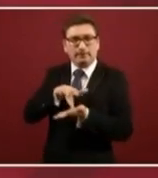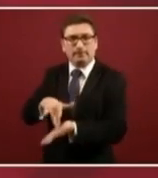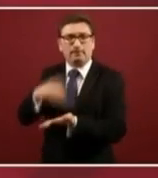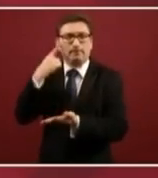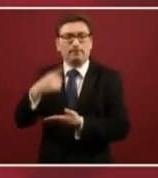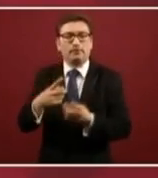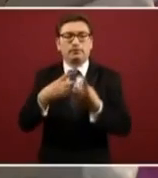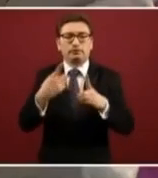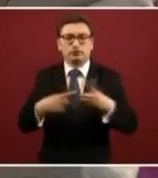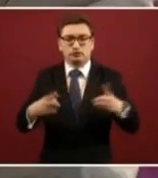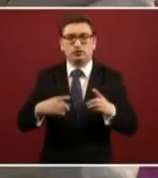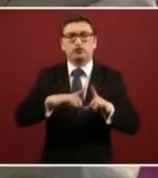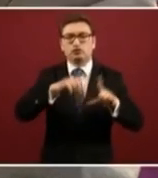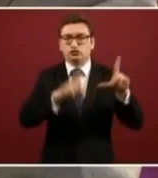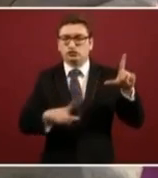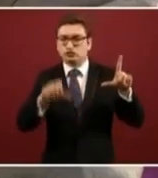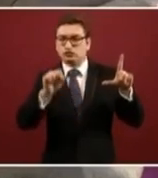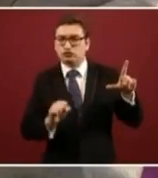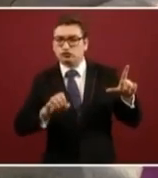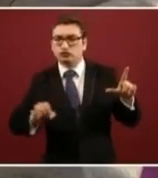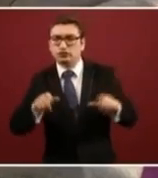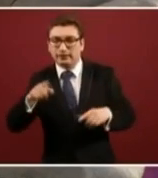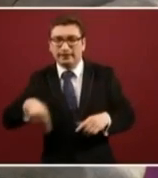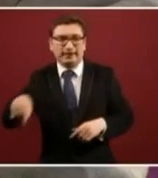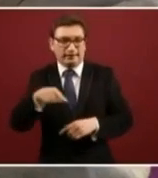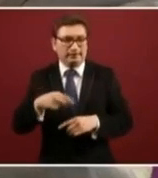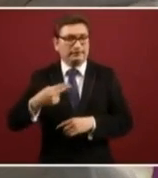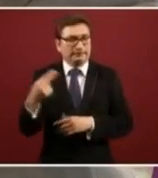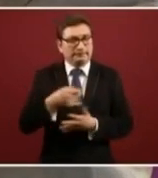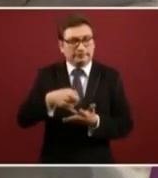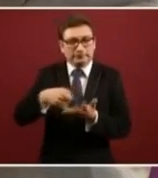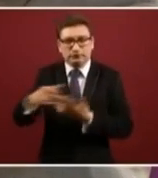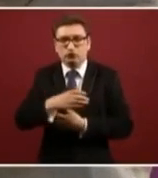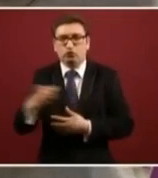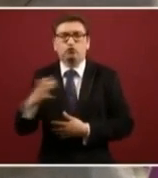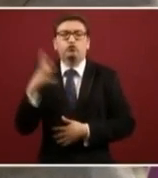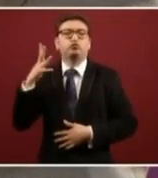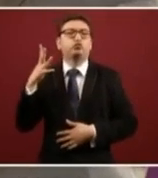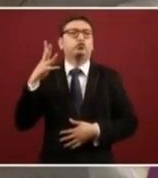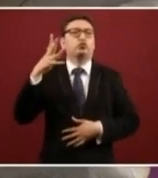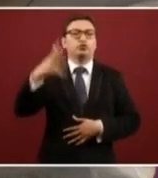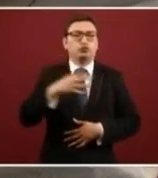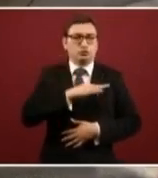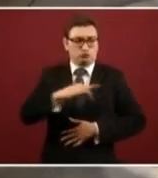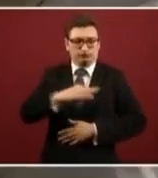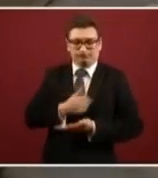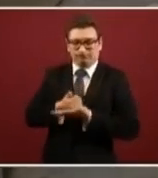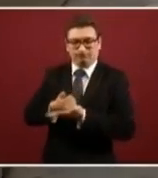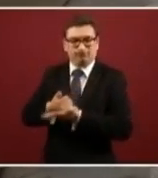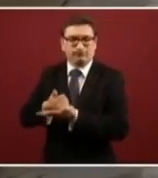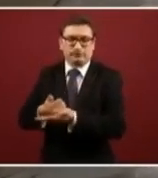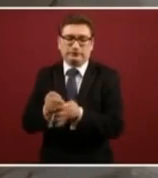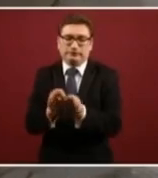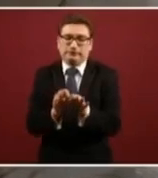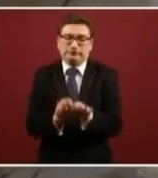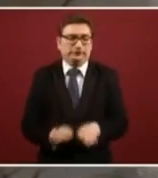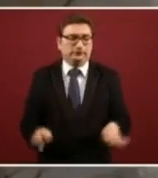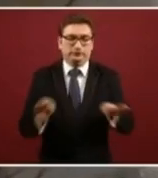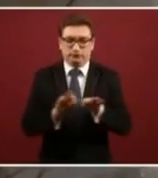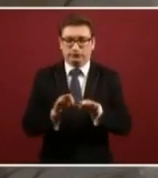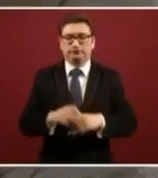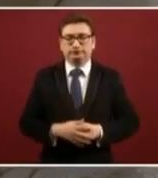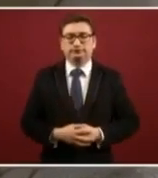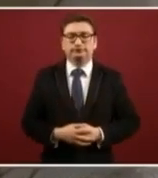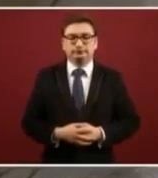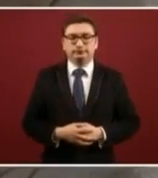del sur sureste, donde consideramos que el futuro de la agricultura tendrá un sustento muy importante en esta